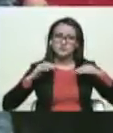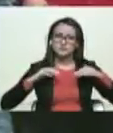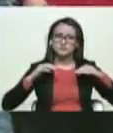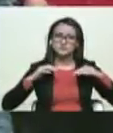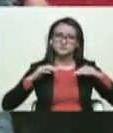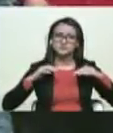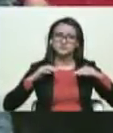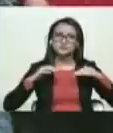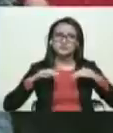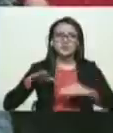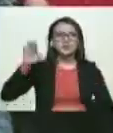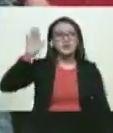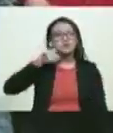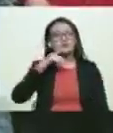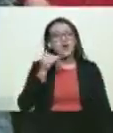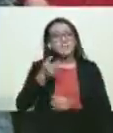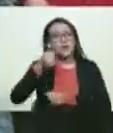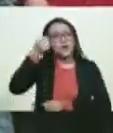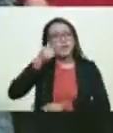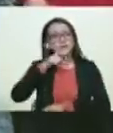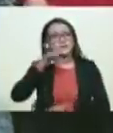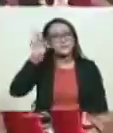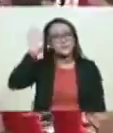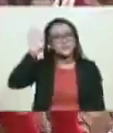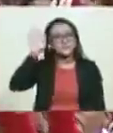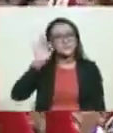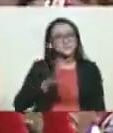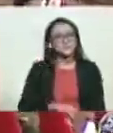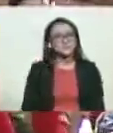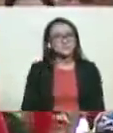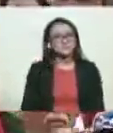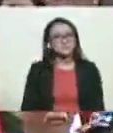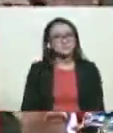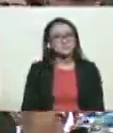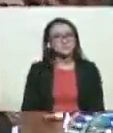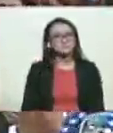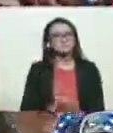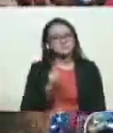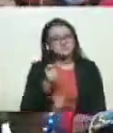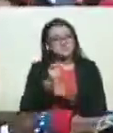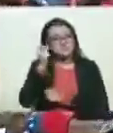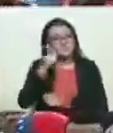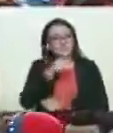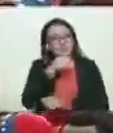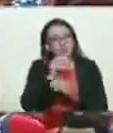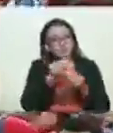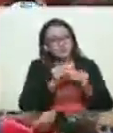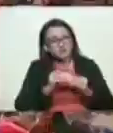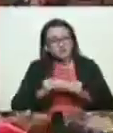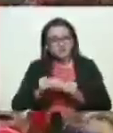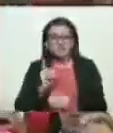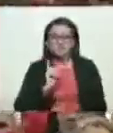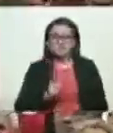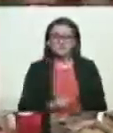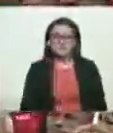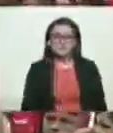levanten la mano los que tienen paraguas saquen un paragüita viejo y lo arreglan